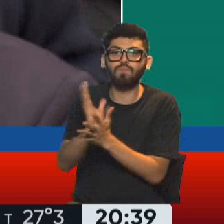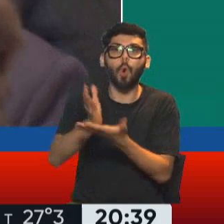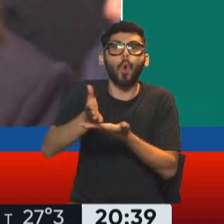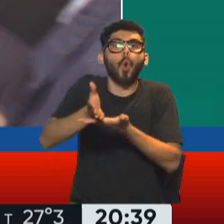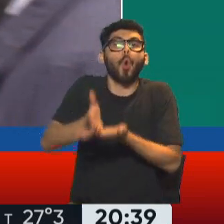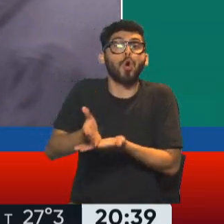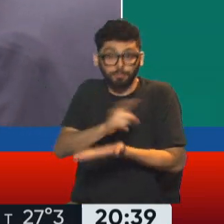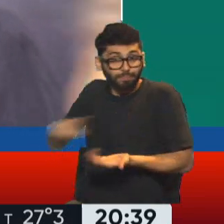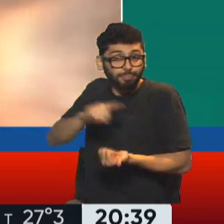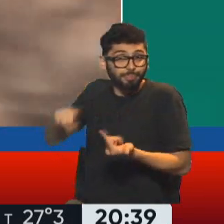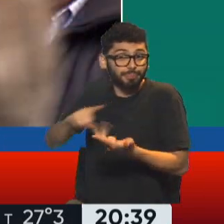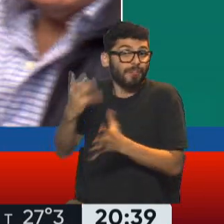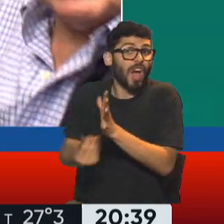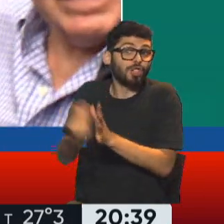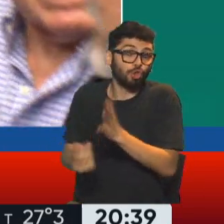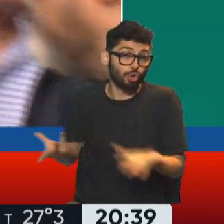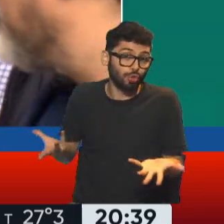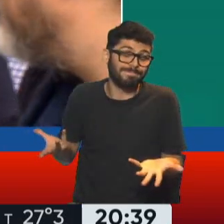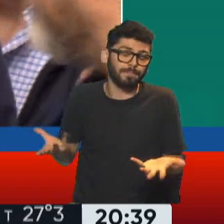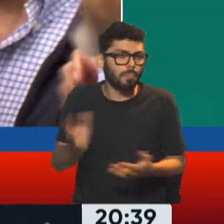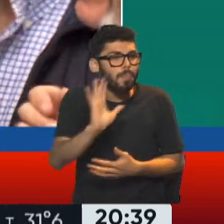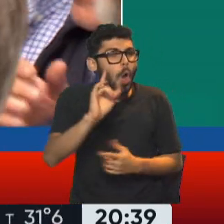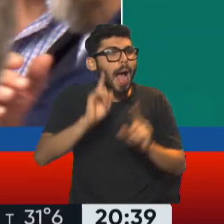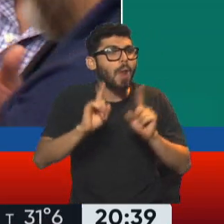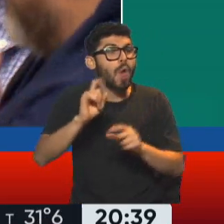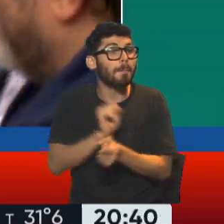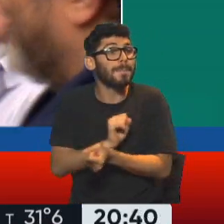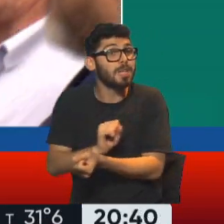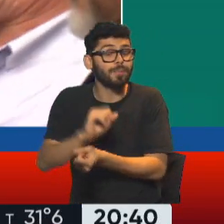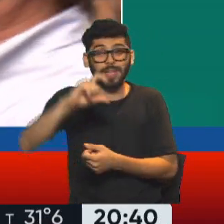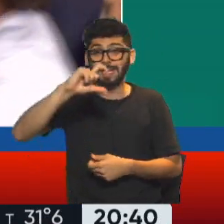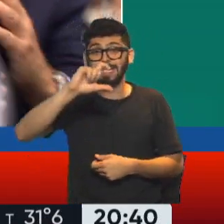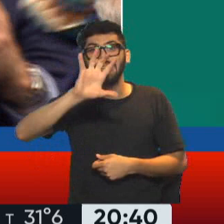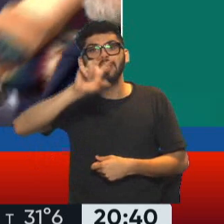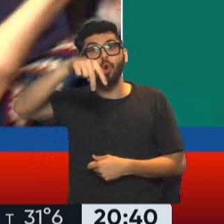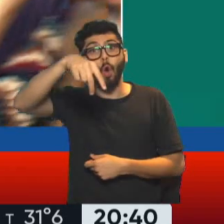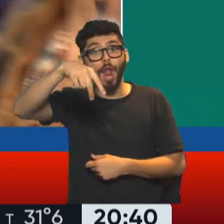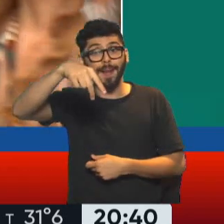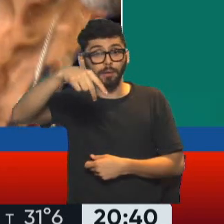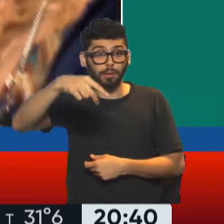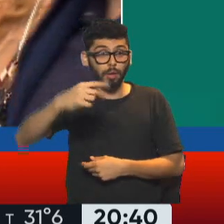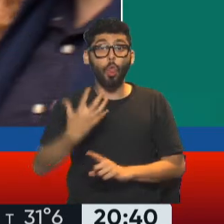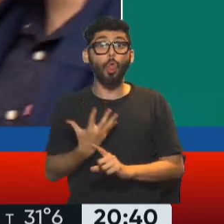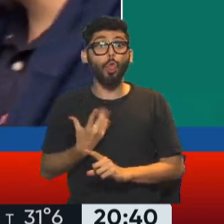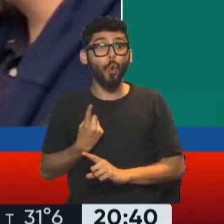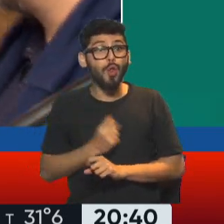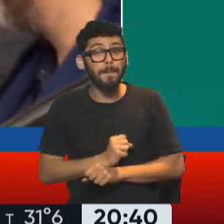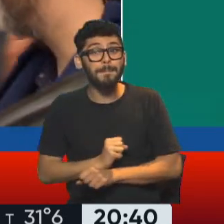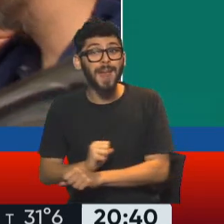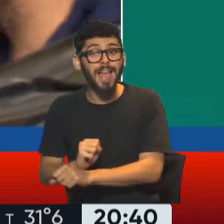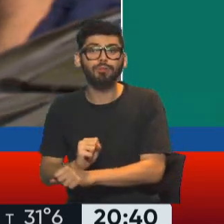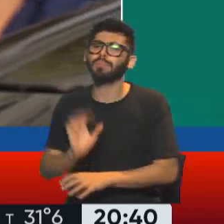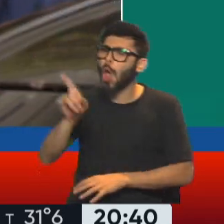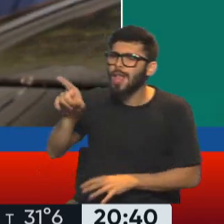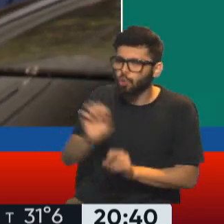corresponde. Hay gente que fue presa. La gente de C5N, los dueños de C5N, fueron presos, fueron a la cárcel. Osvaldo, eso estuvo de una mal.